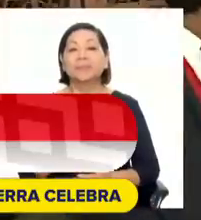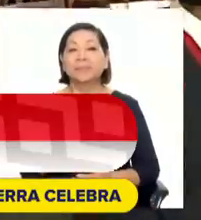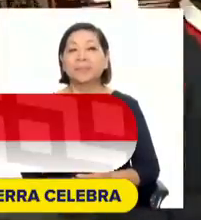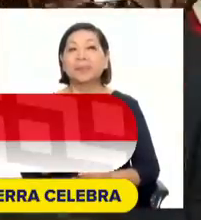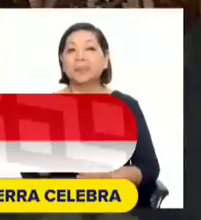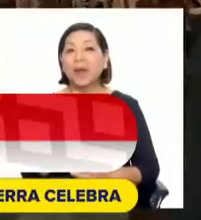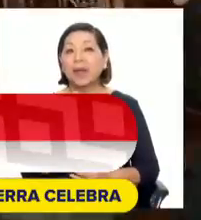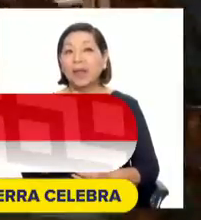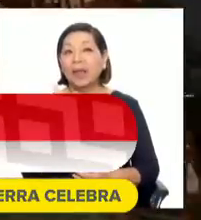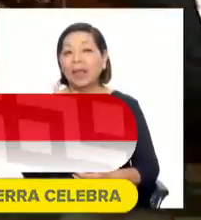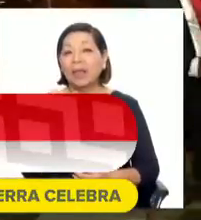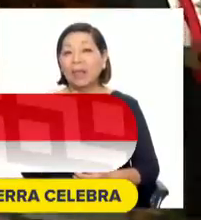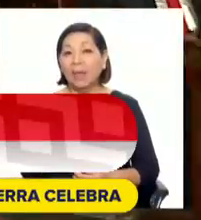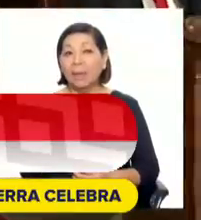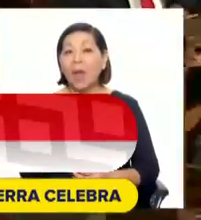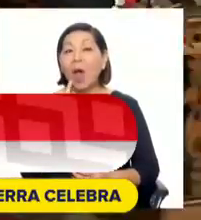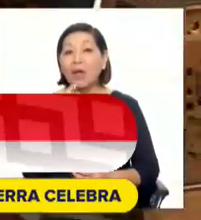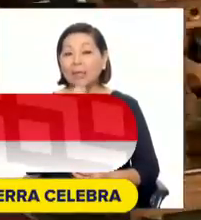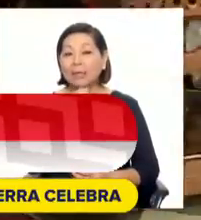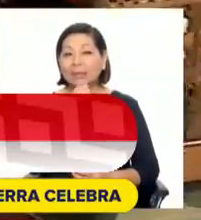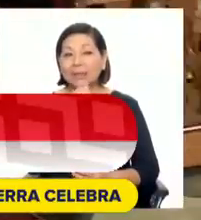esta instantánea.